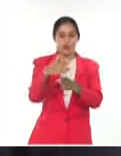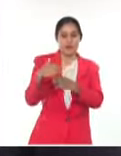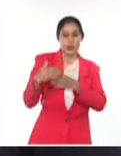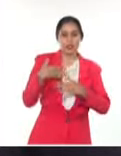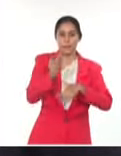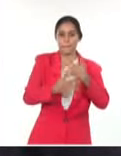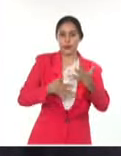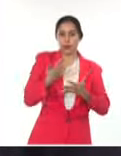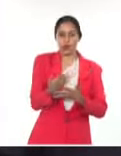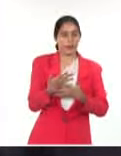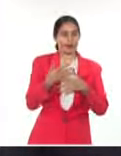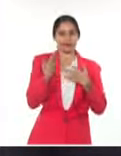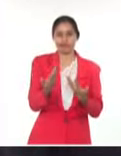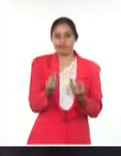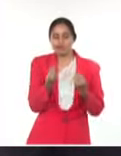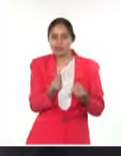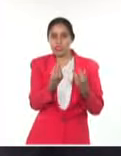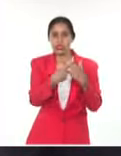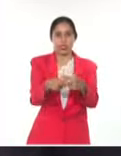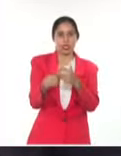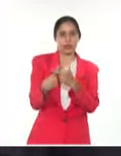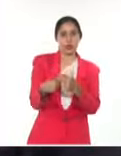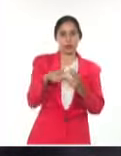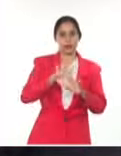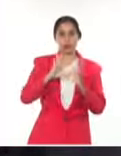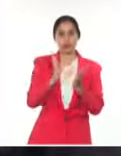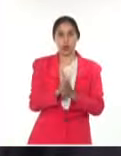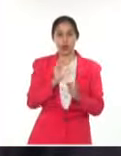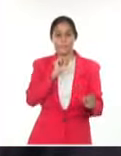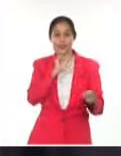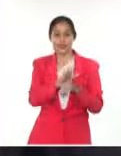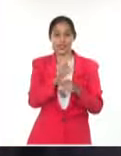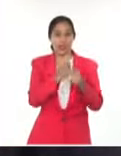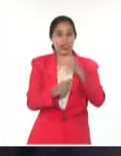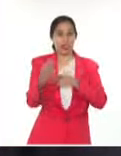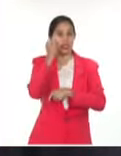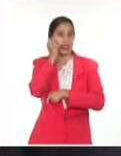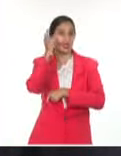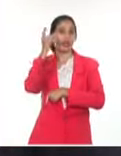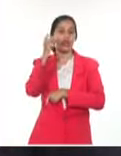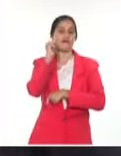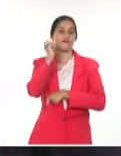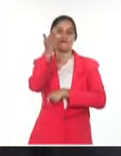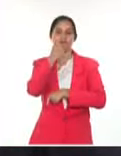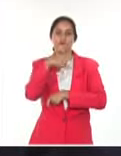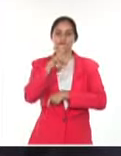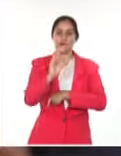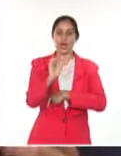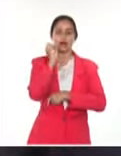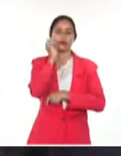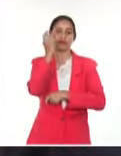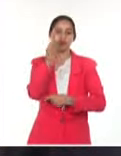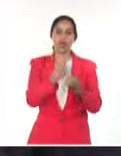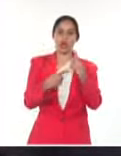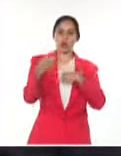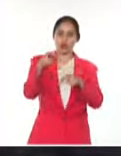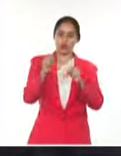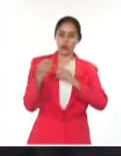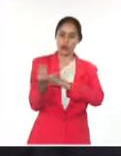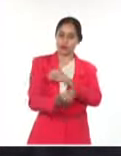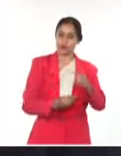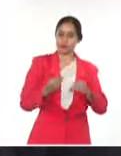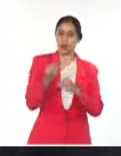se resuelven a partir de lo que la Fuerza Armada Revolucionaria y la infraestructura que ha creado la Fuerza Armada Revolucionaria ha sido